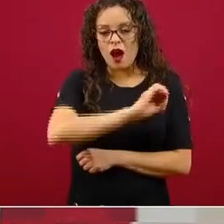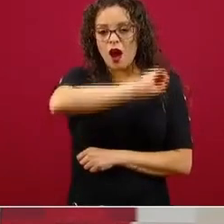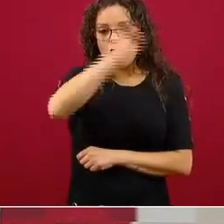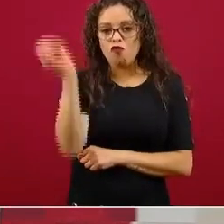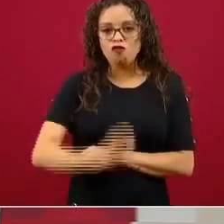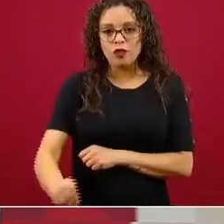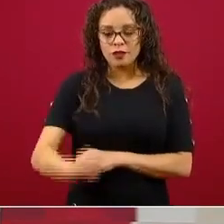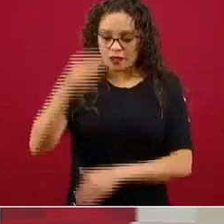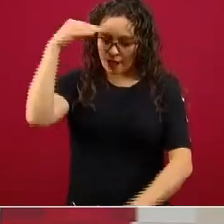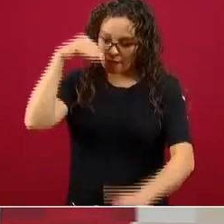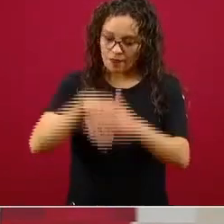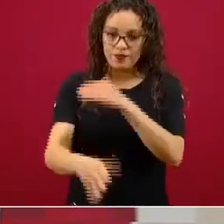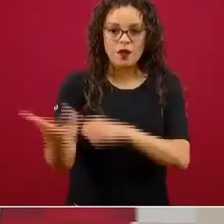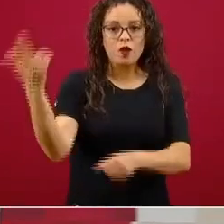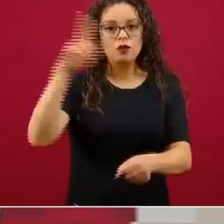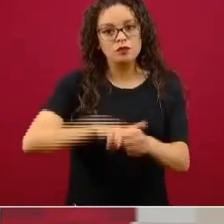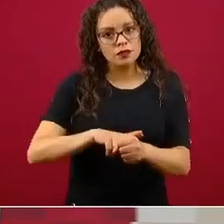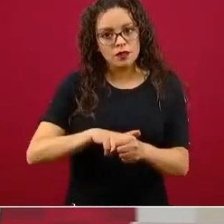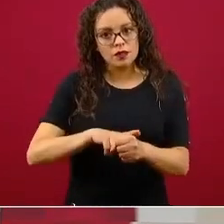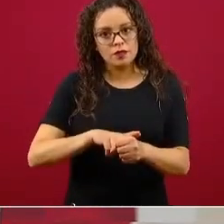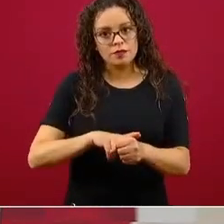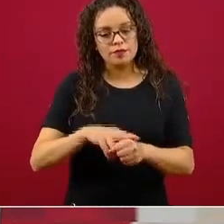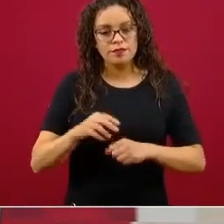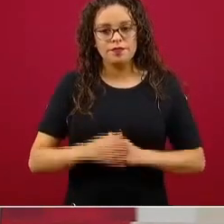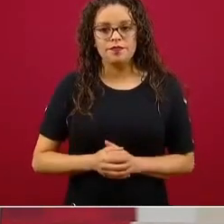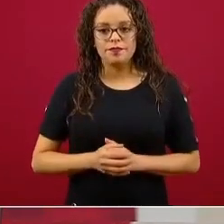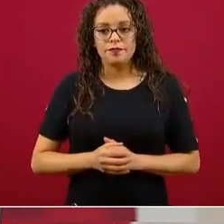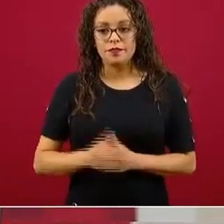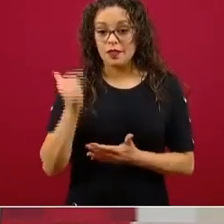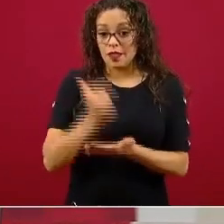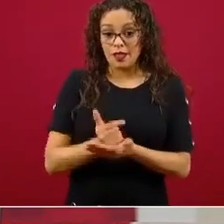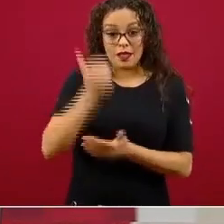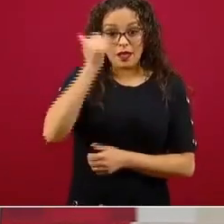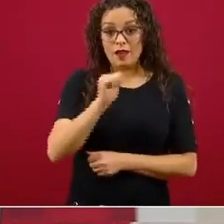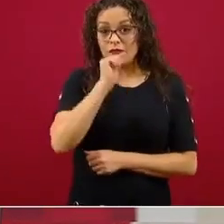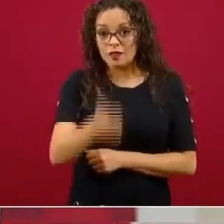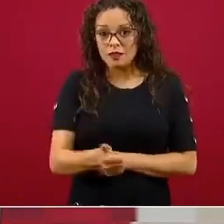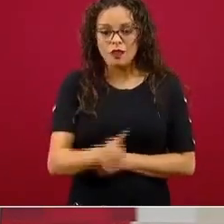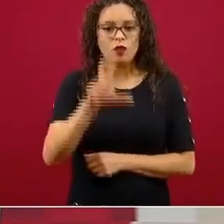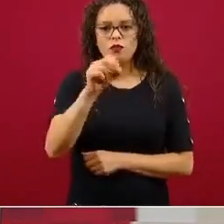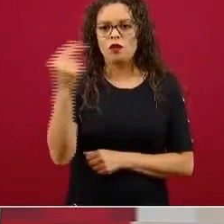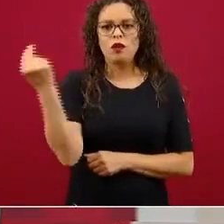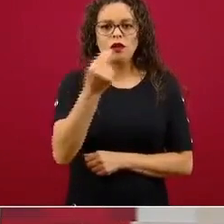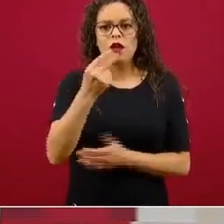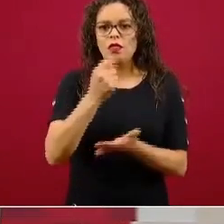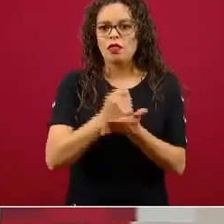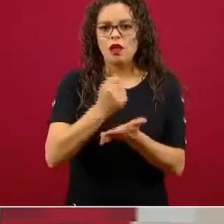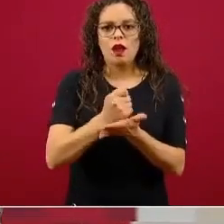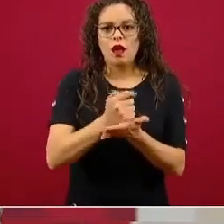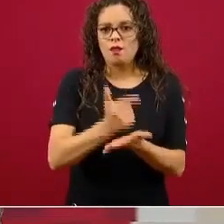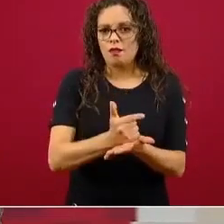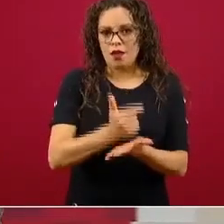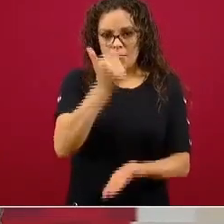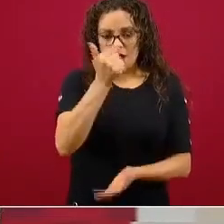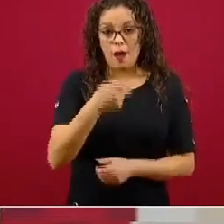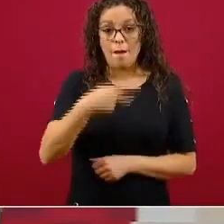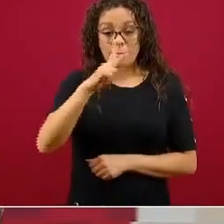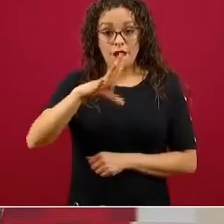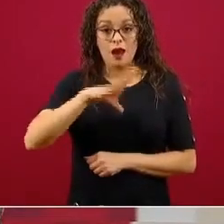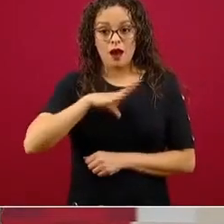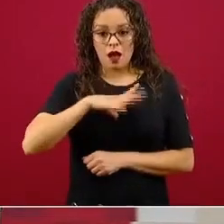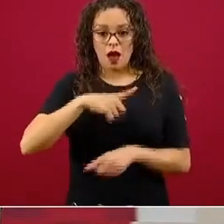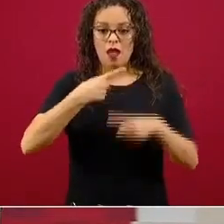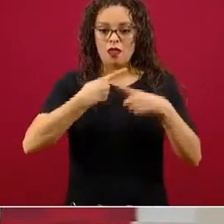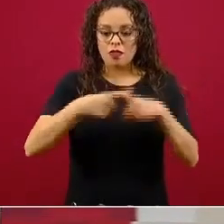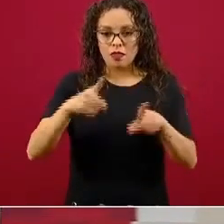es tan grave, no necesita estar en una terapia intensiva, pero hay varias intervenciones, la